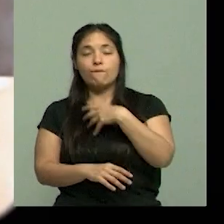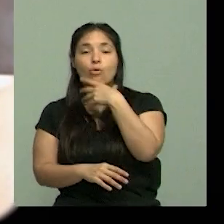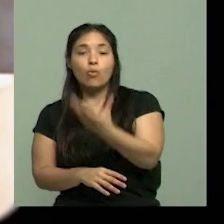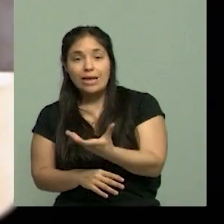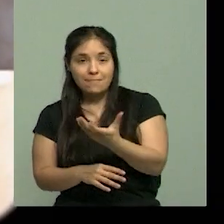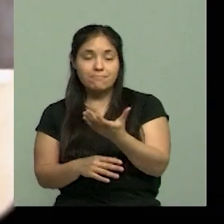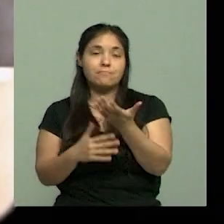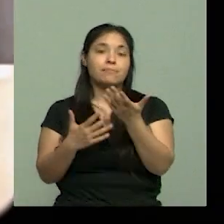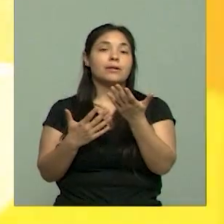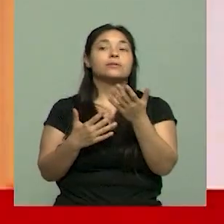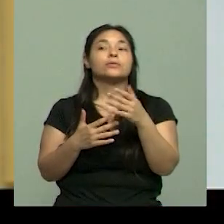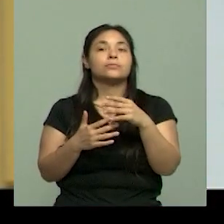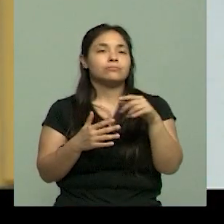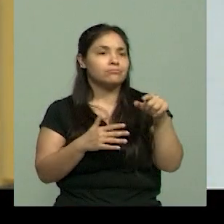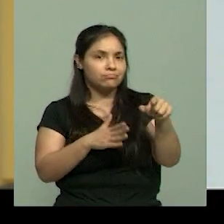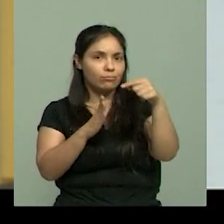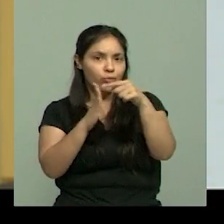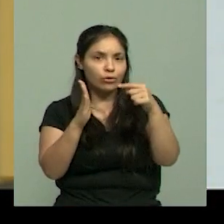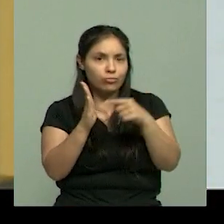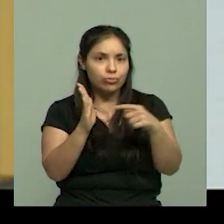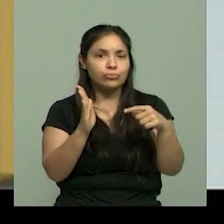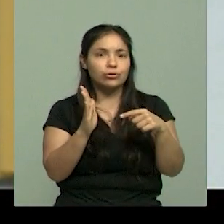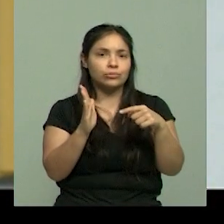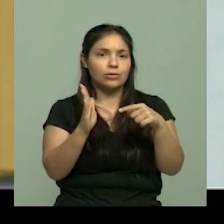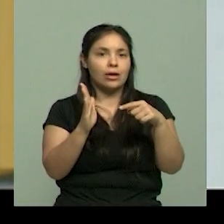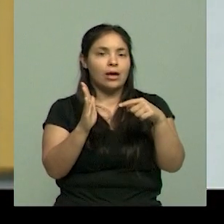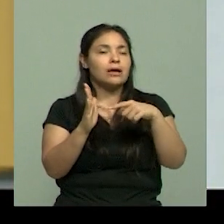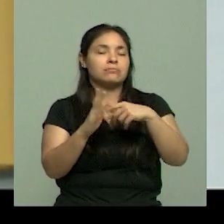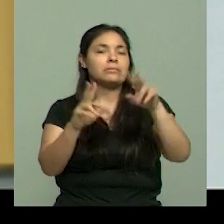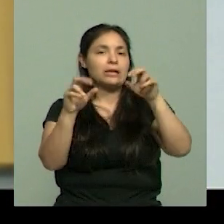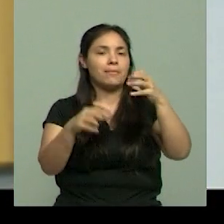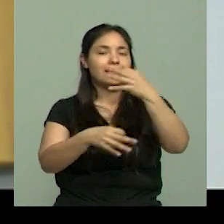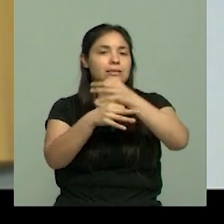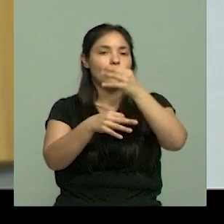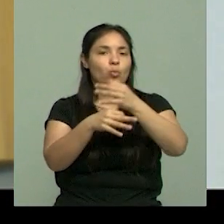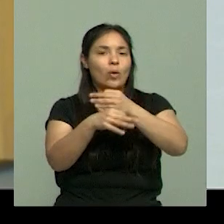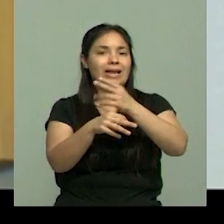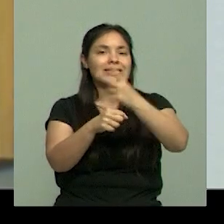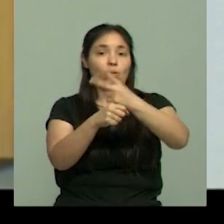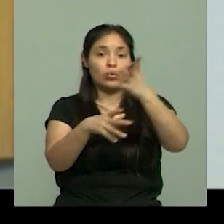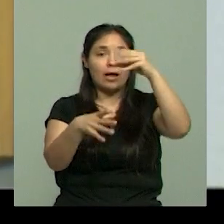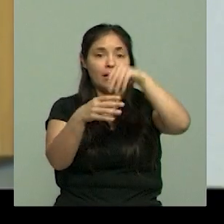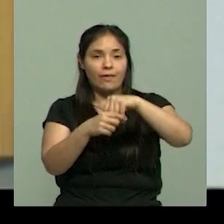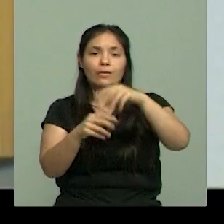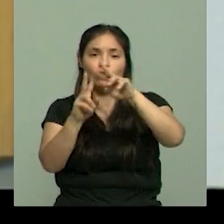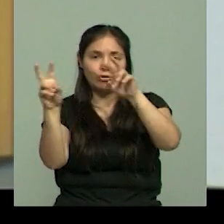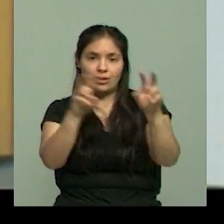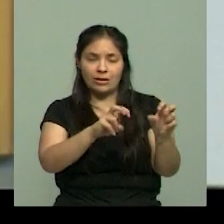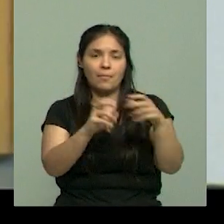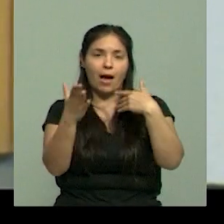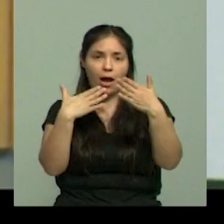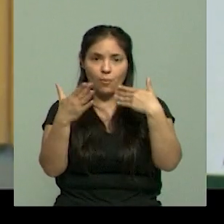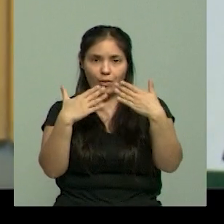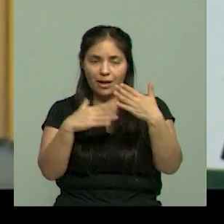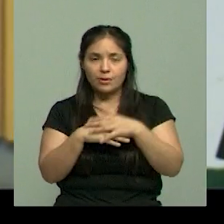los puntos o los ítems en los colegios secundarios, ¿no? ¿Crees que es importante como